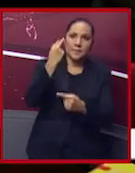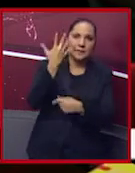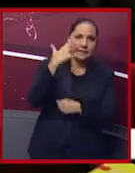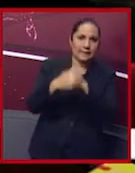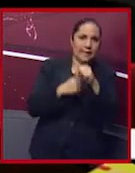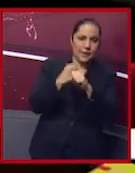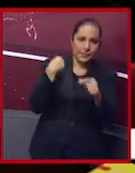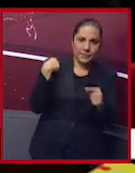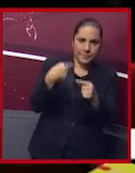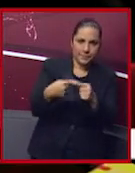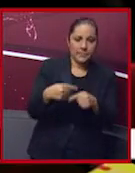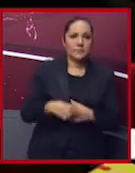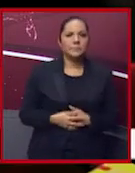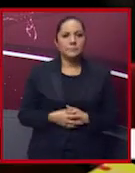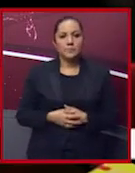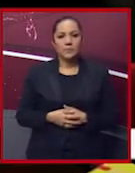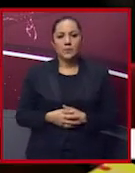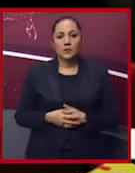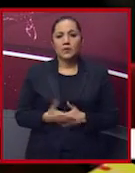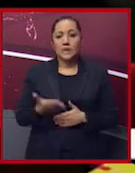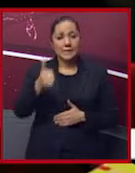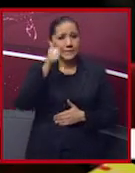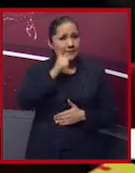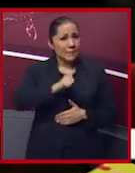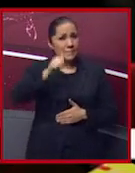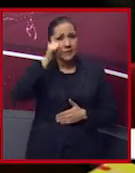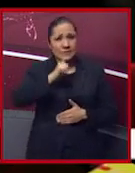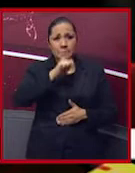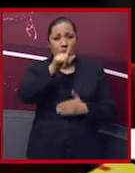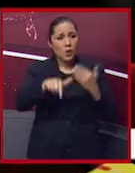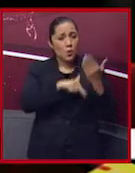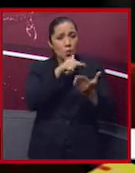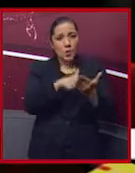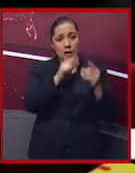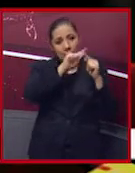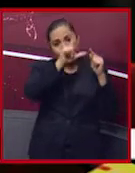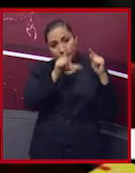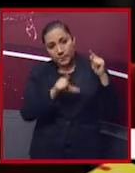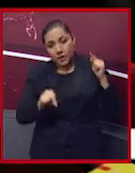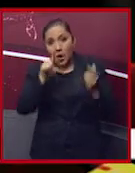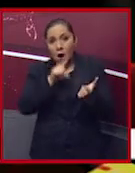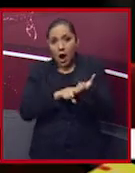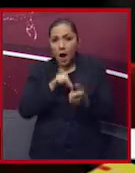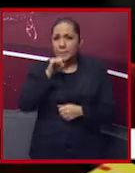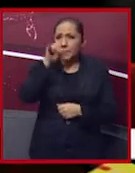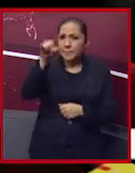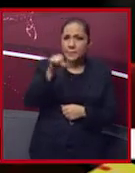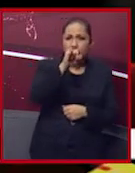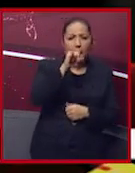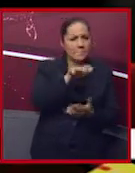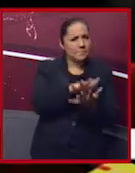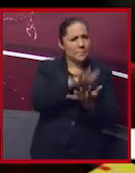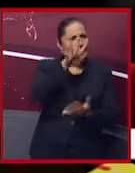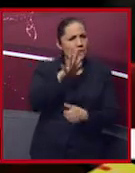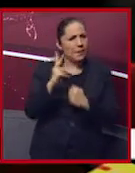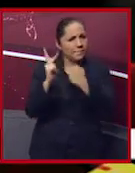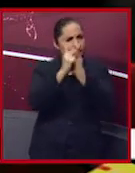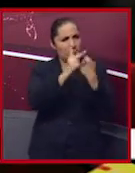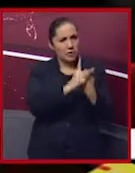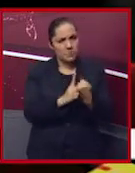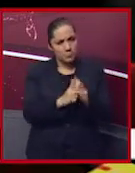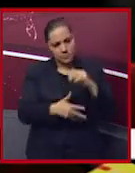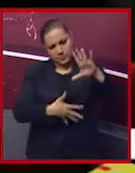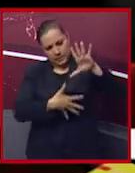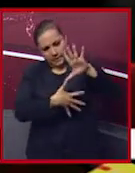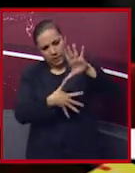En todas las dimensiones, siempre los territorios rezagados son los mismos, tienen más o menos el mismo perfil en todos los países de la región. Esta no es una particularidad